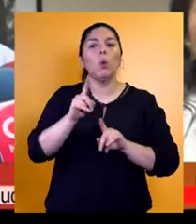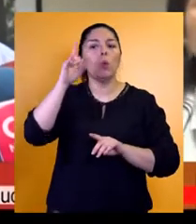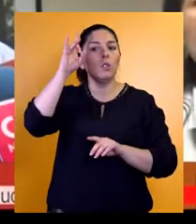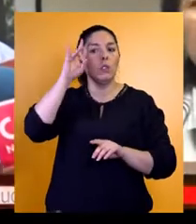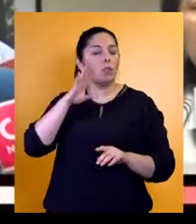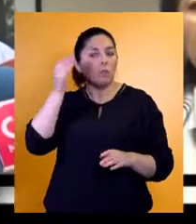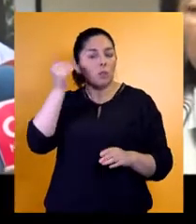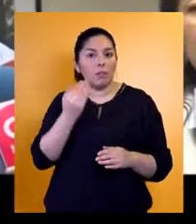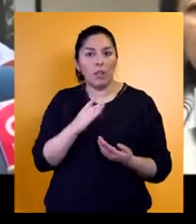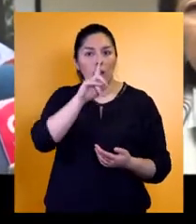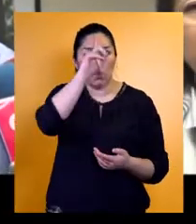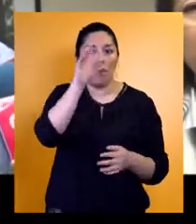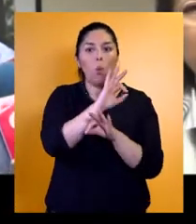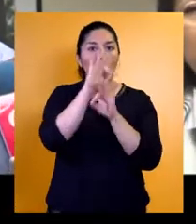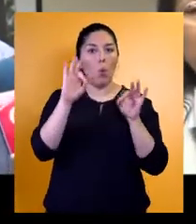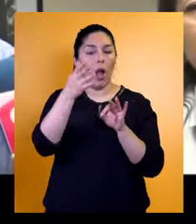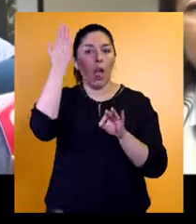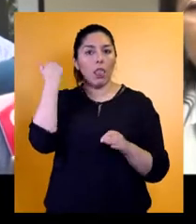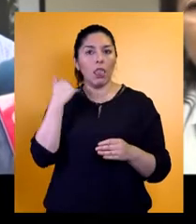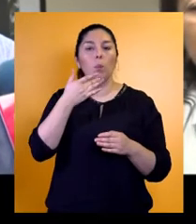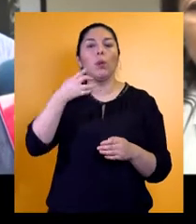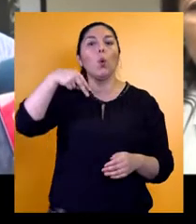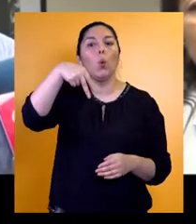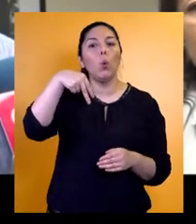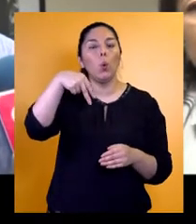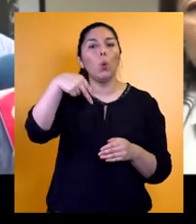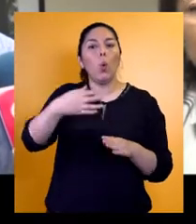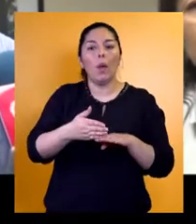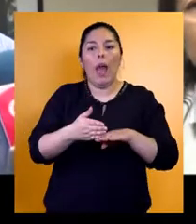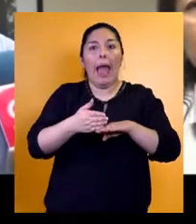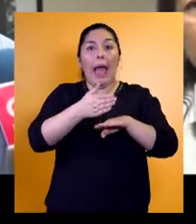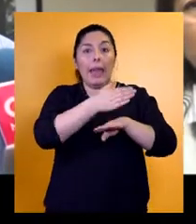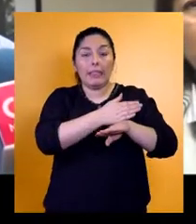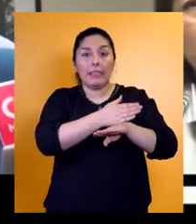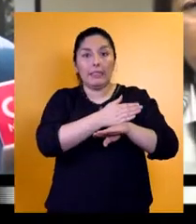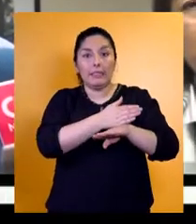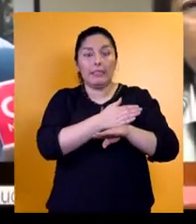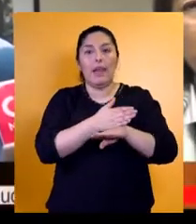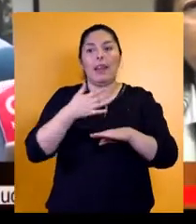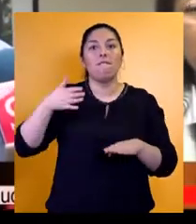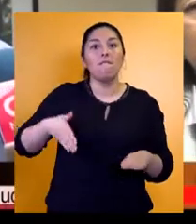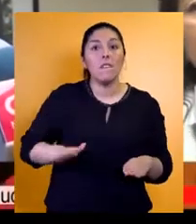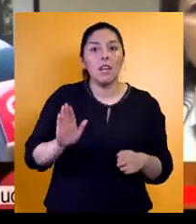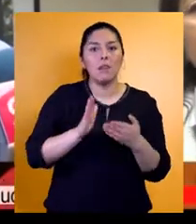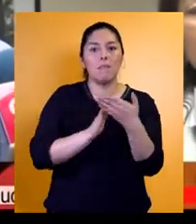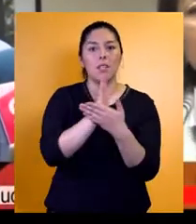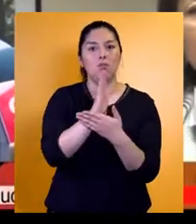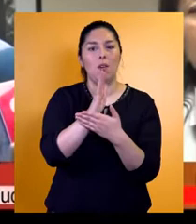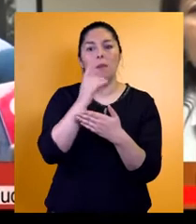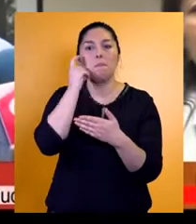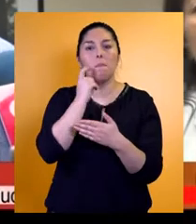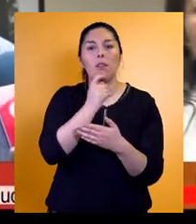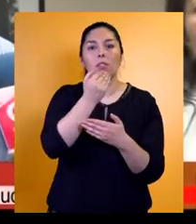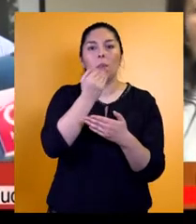habitualmente nosotros vemos. Nosotros esperábamos este pic a mediados de junio, y esto comenzó ya en el mes de abril y todo el